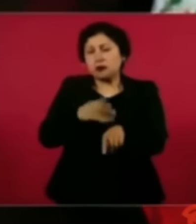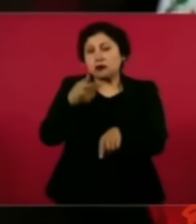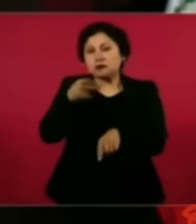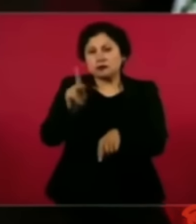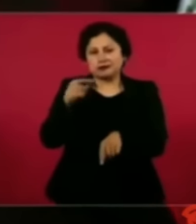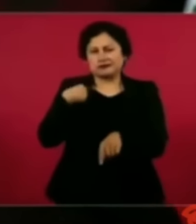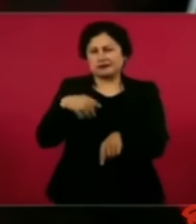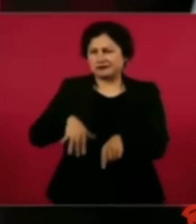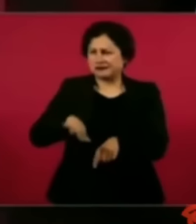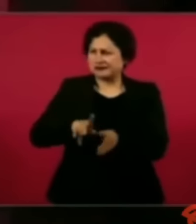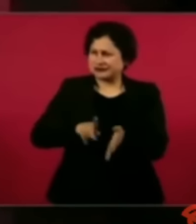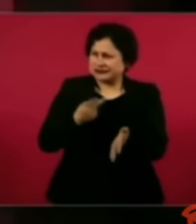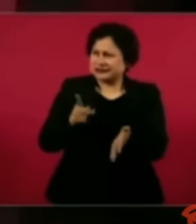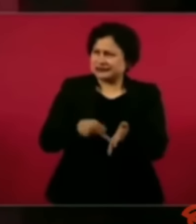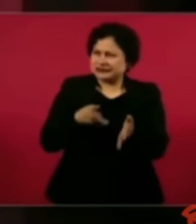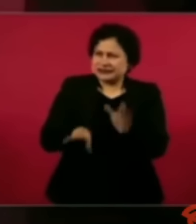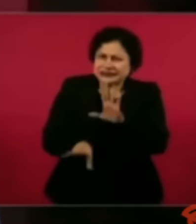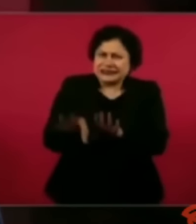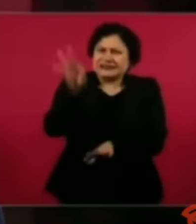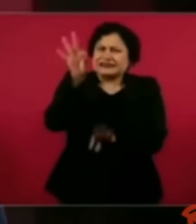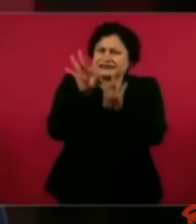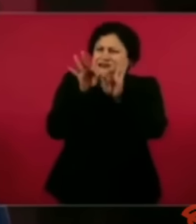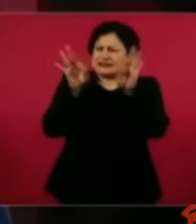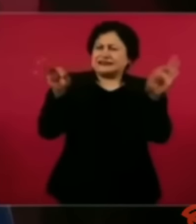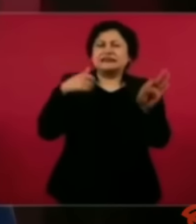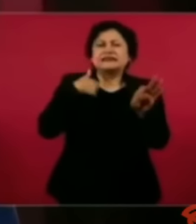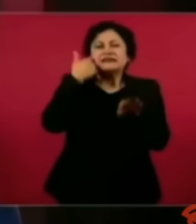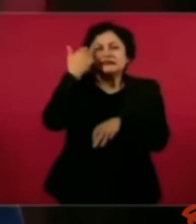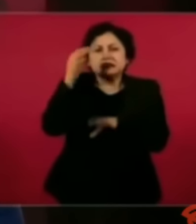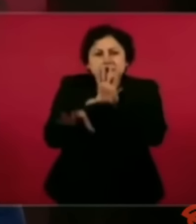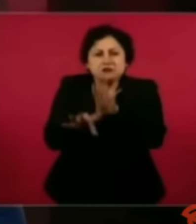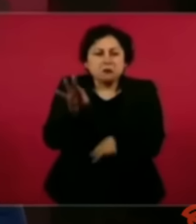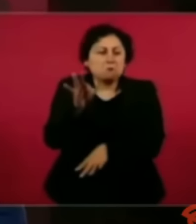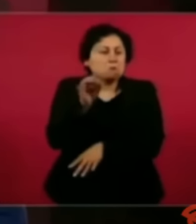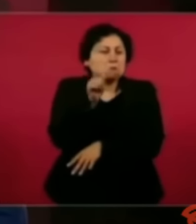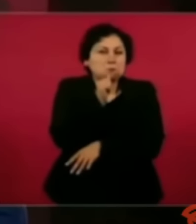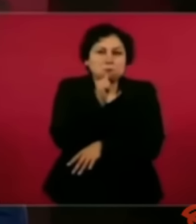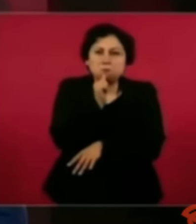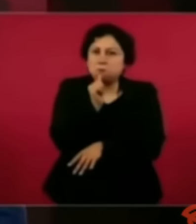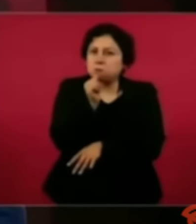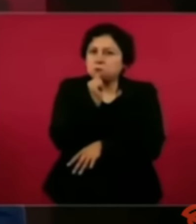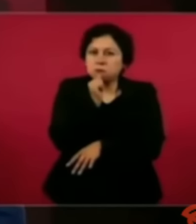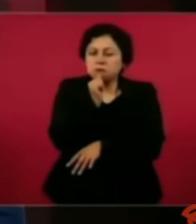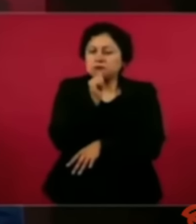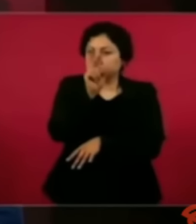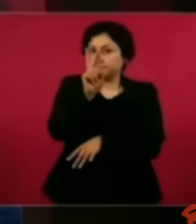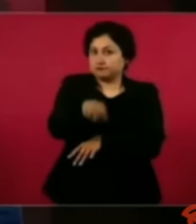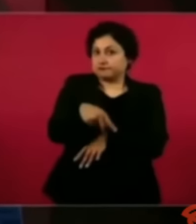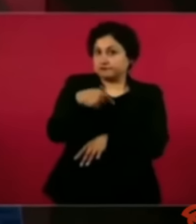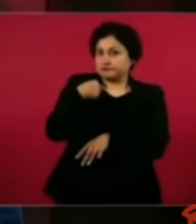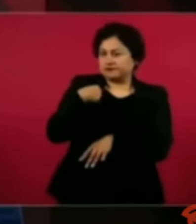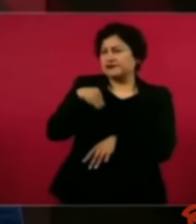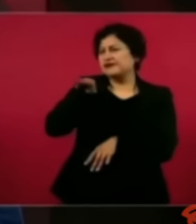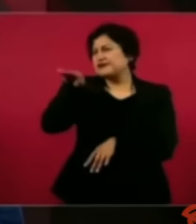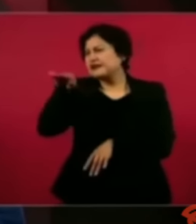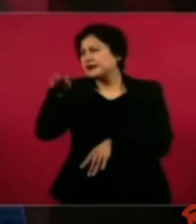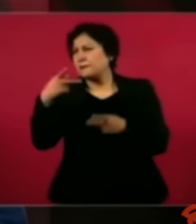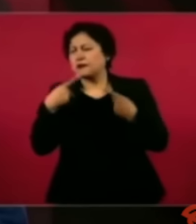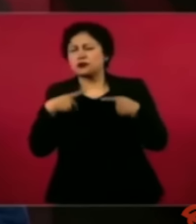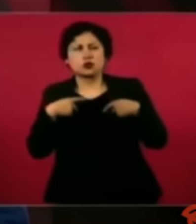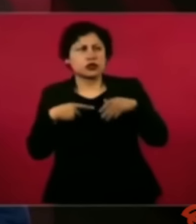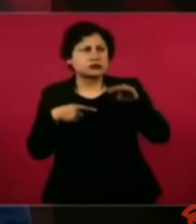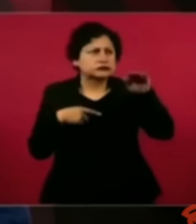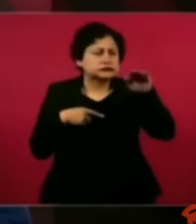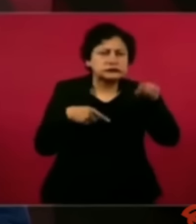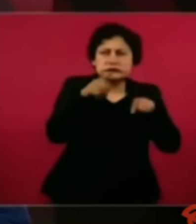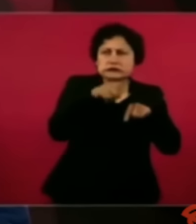volverla a encontrar. Y le he pedido a gente que